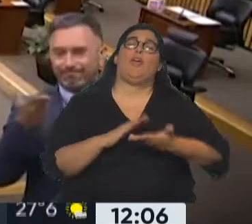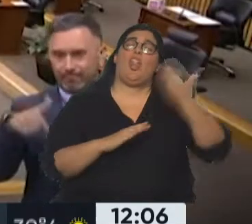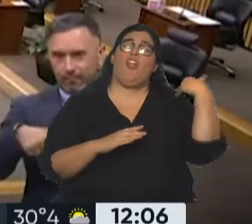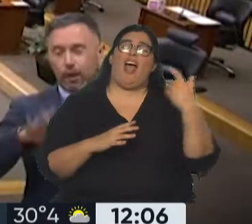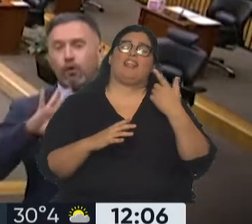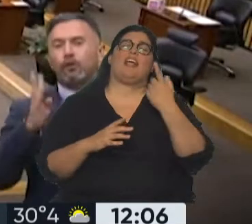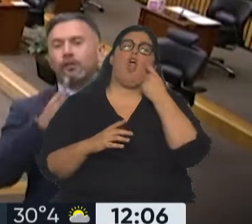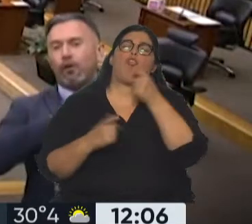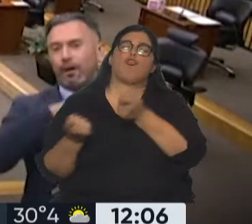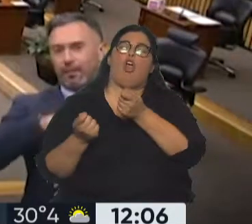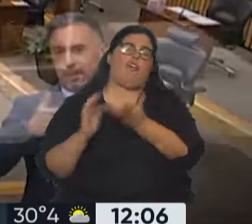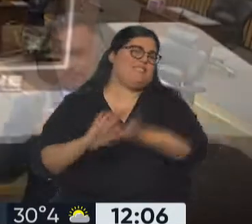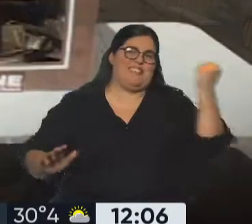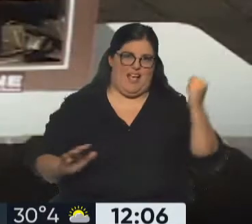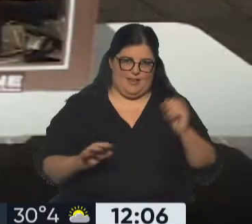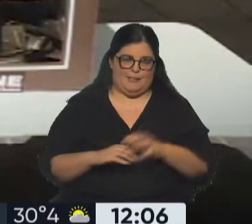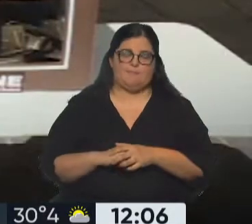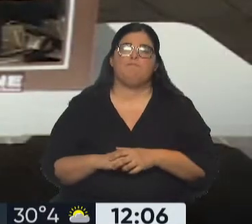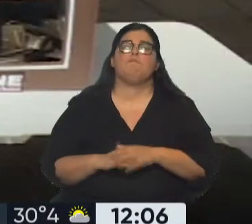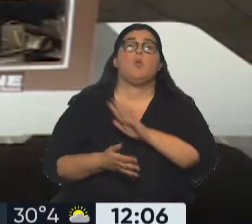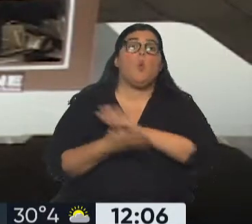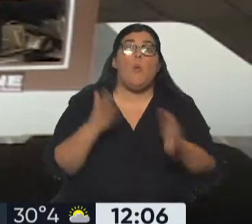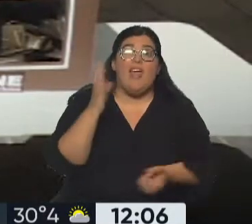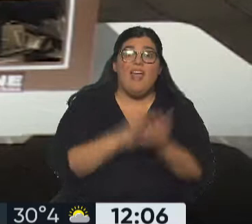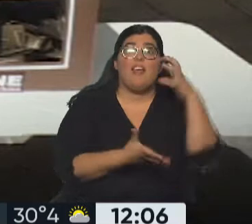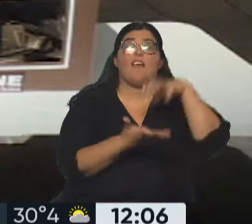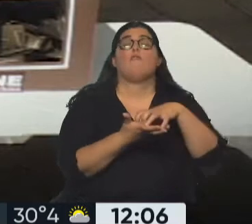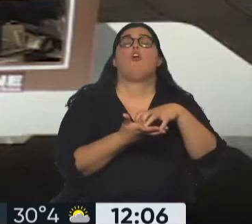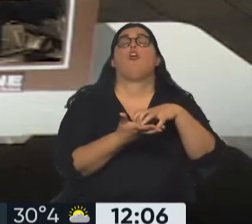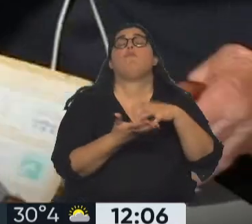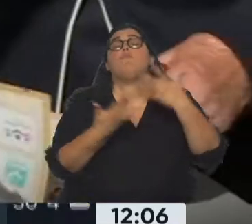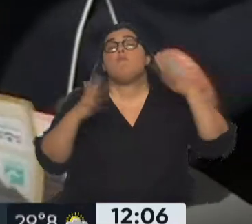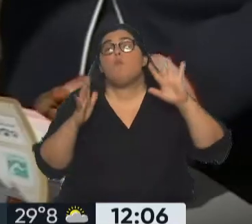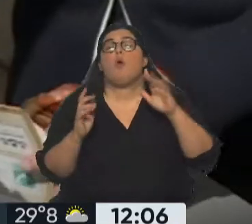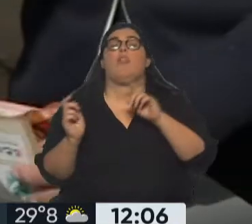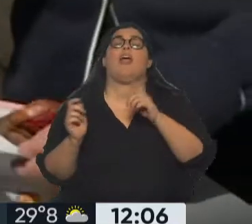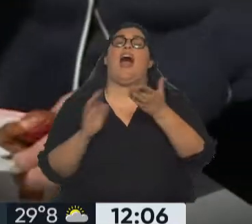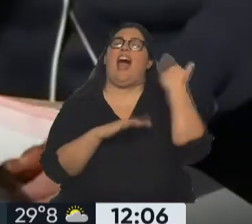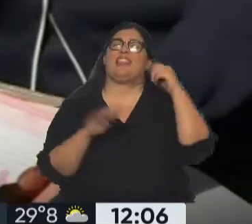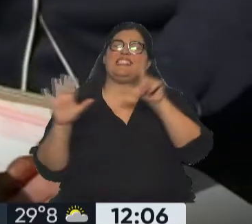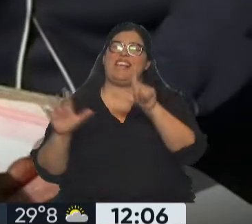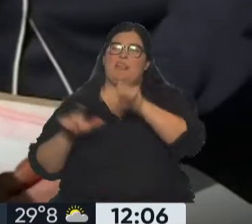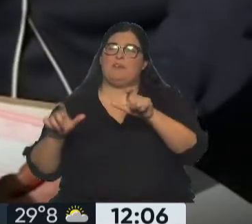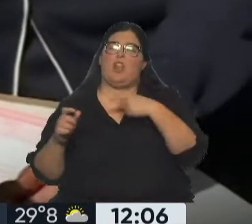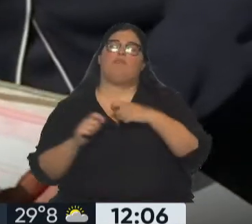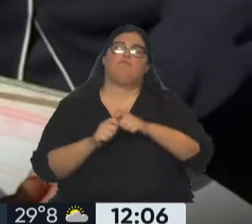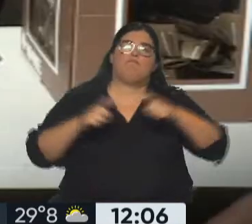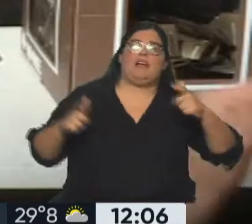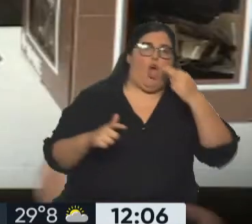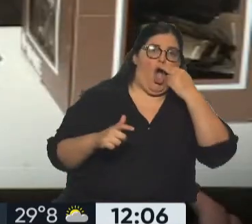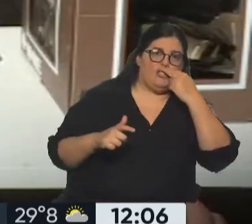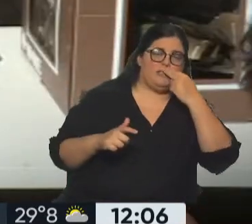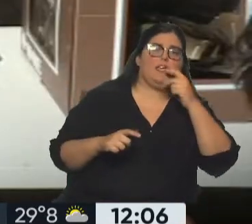los comicios. El nuevo órgano electoral pasaría así de 11 miembros a 7 y perdería la facultad de confeccionar